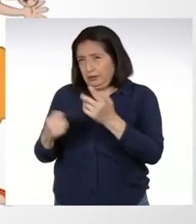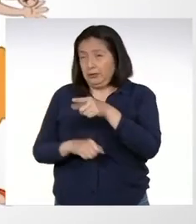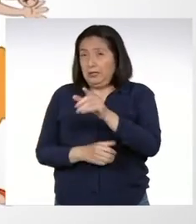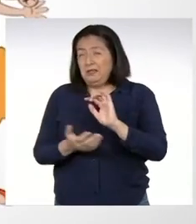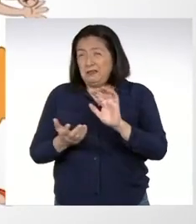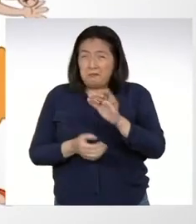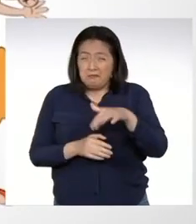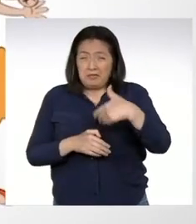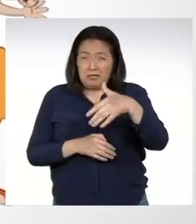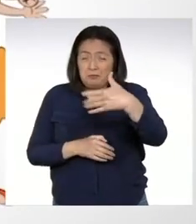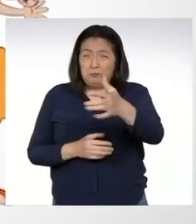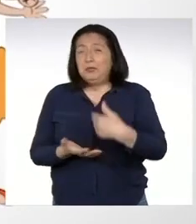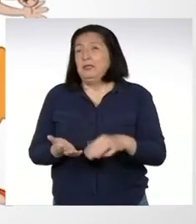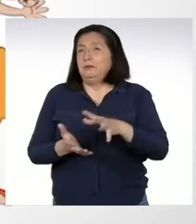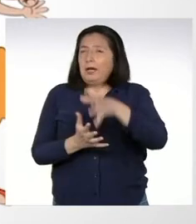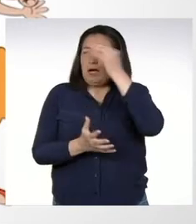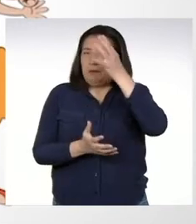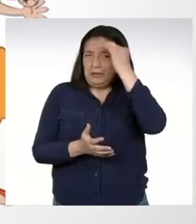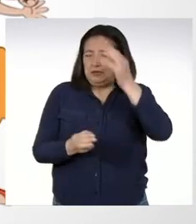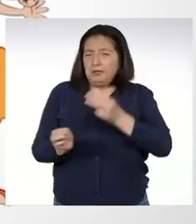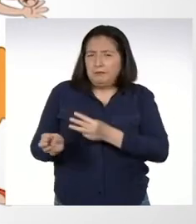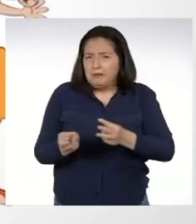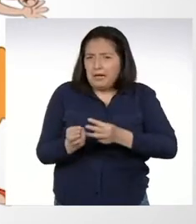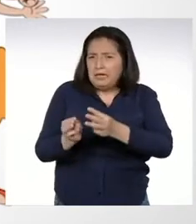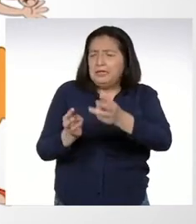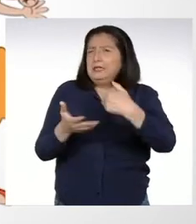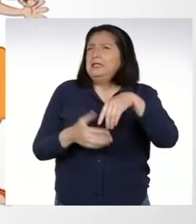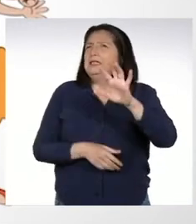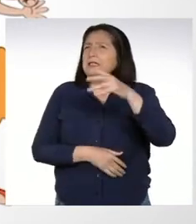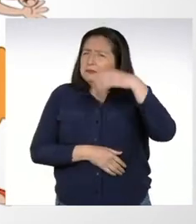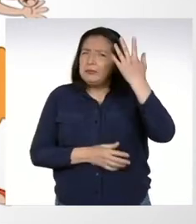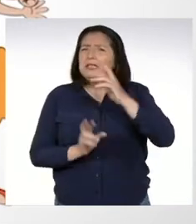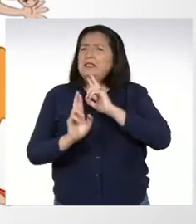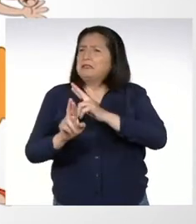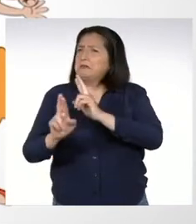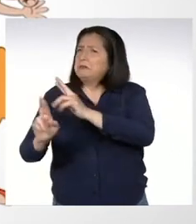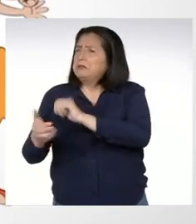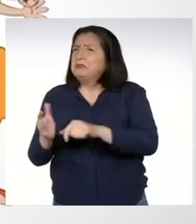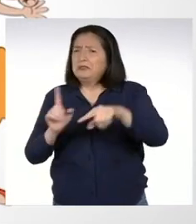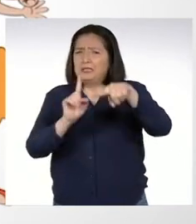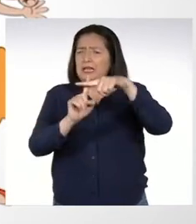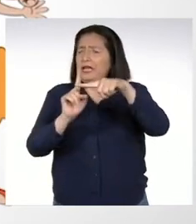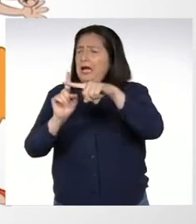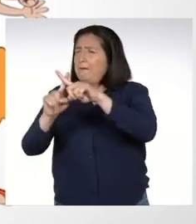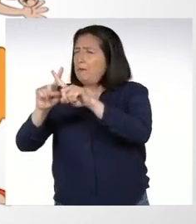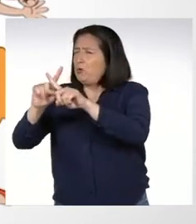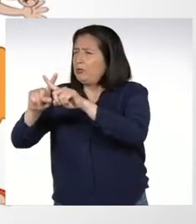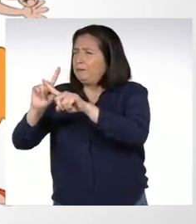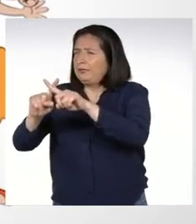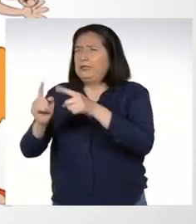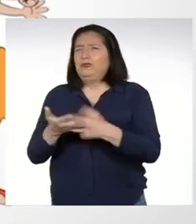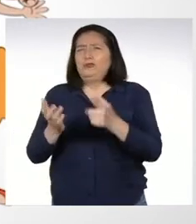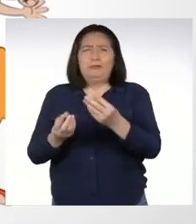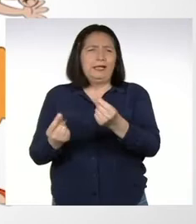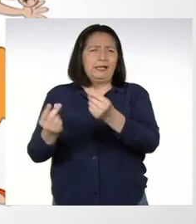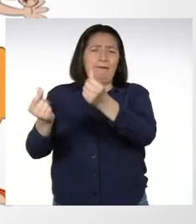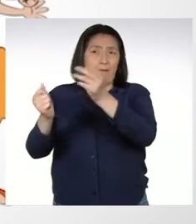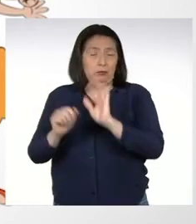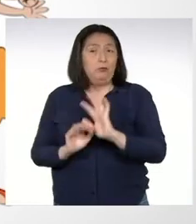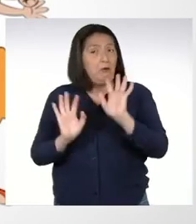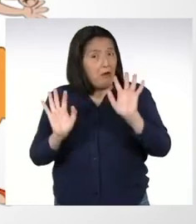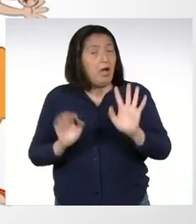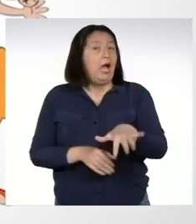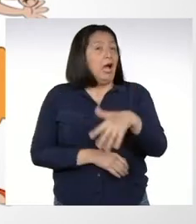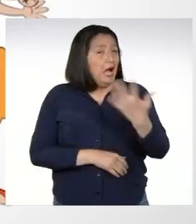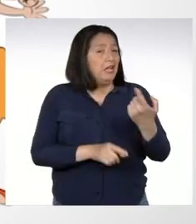Más adelante aprenderás estrategias para encontrar los resultados de la multiplicación de una forma rápida.